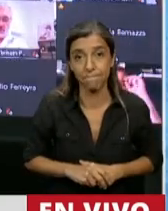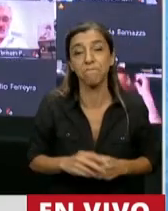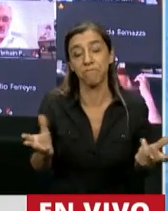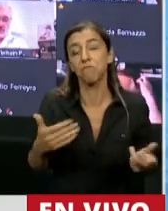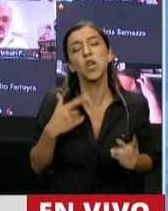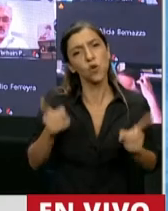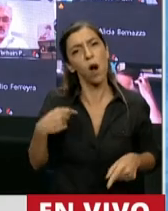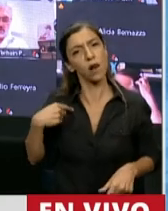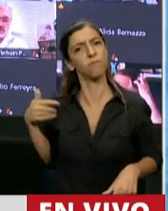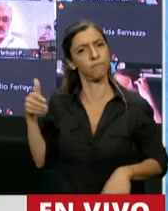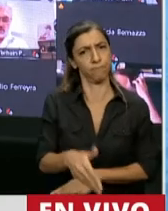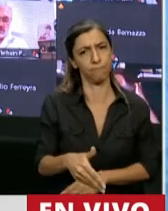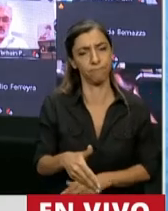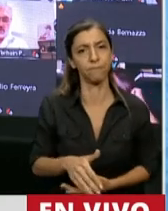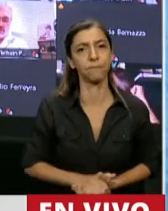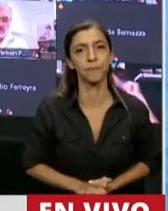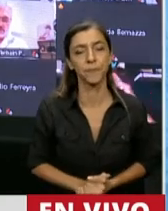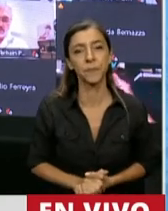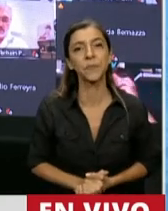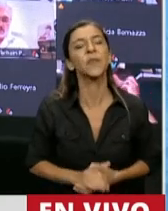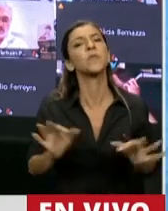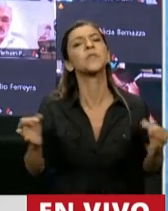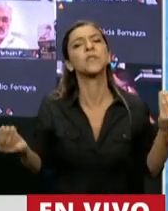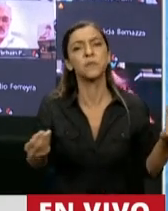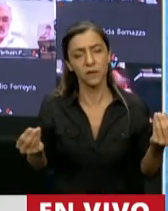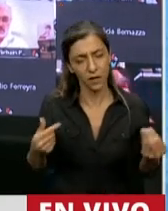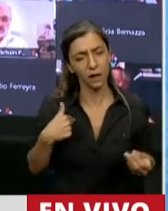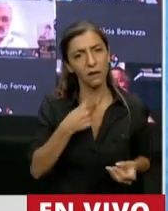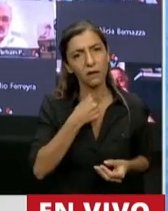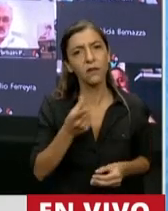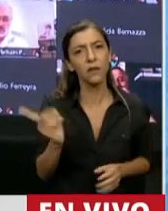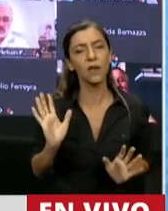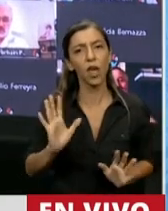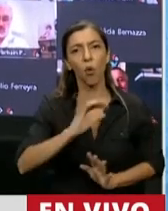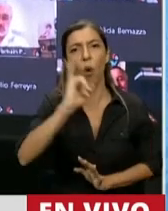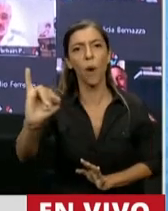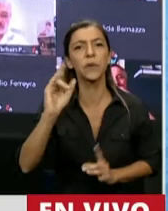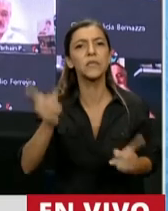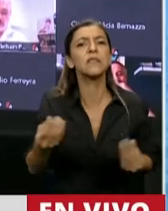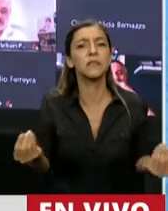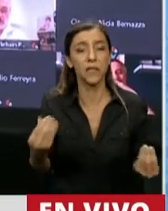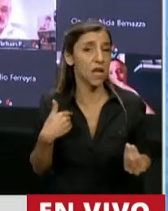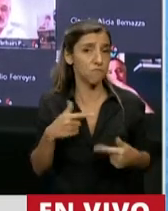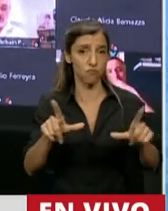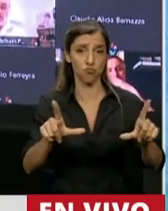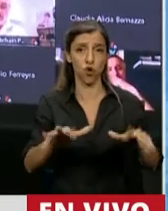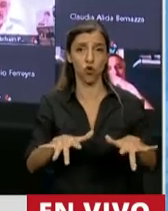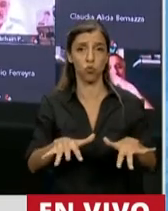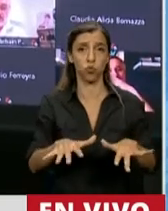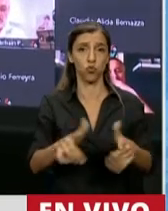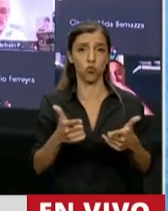estoy aquí. Pero ¿sabe qué, presidente? Para avisar también, no tengo computadora. Sí puede redondear,